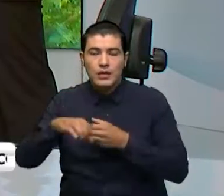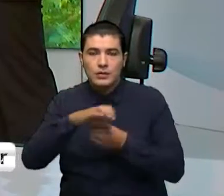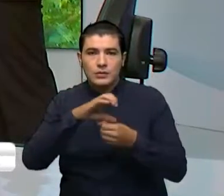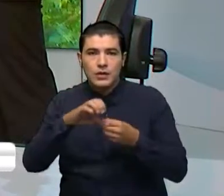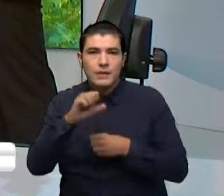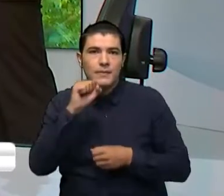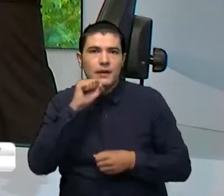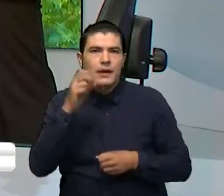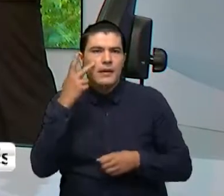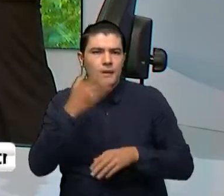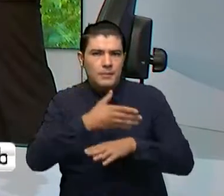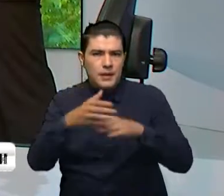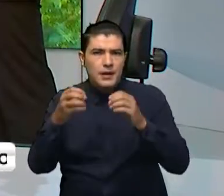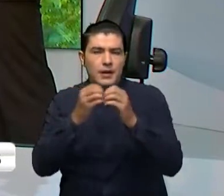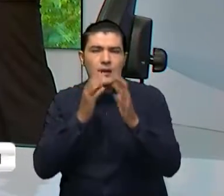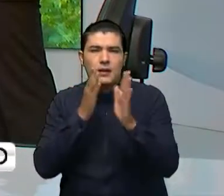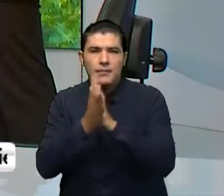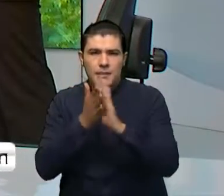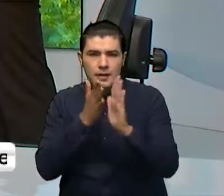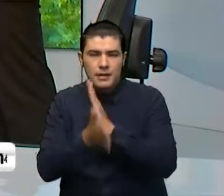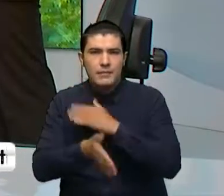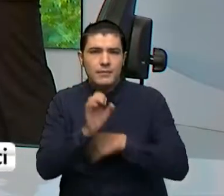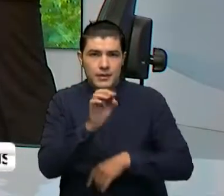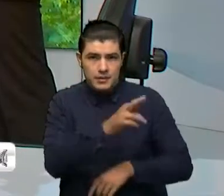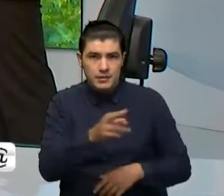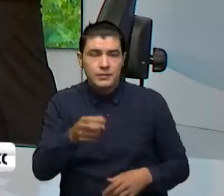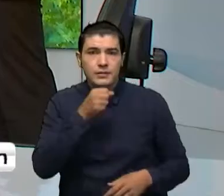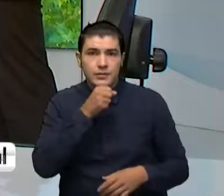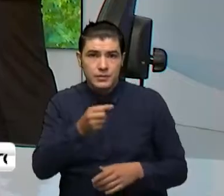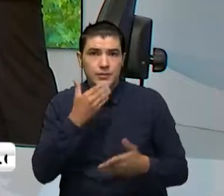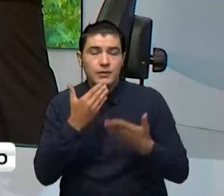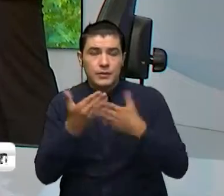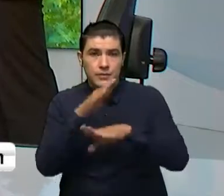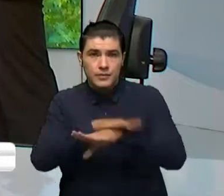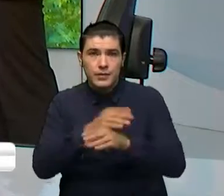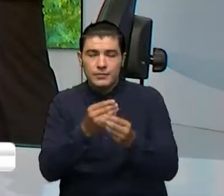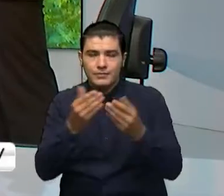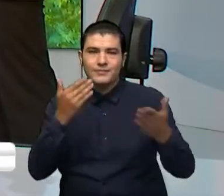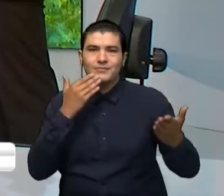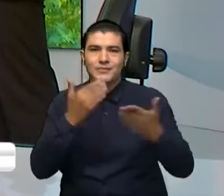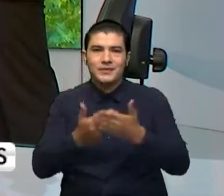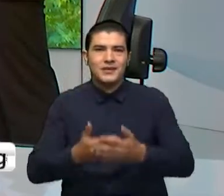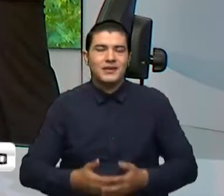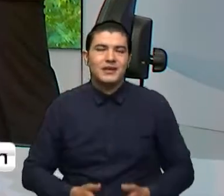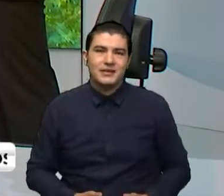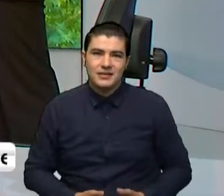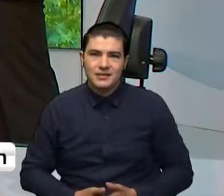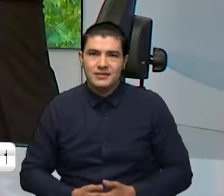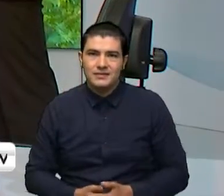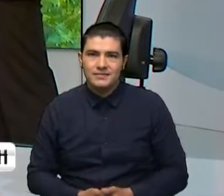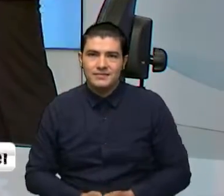momento, la información que se registra desde el puerto petrolero con la cámara de Henry Rincón Márquez. Continúen ustedes con más Oriente Noticias.